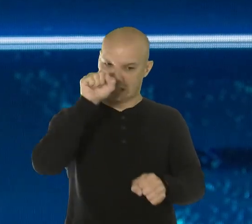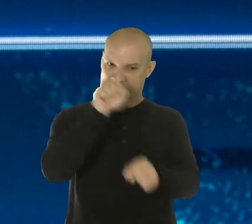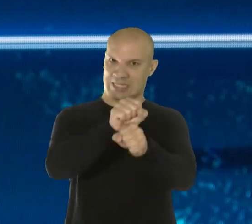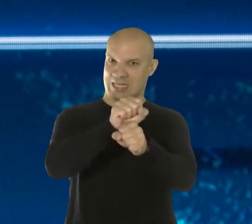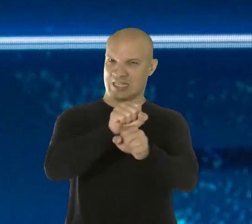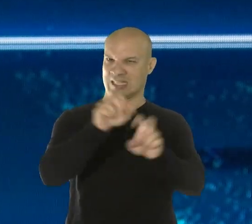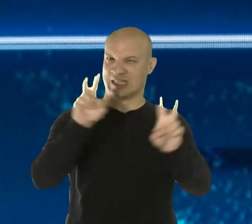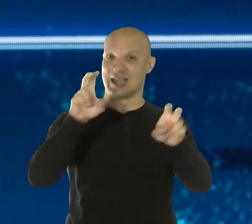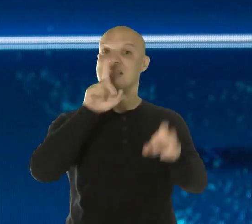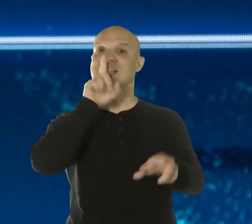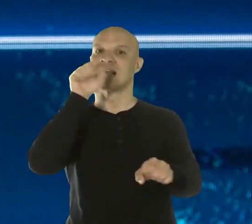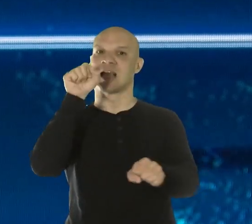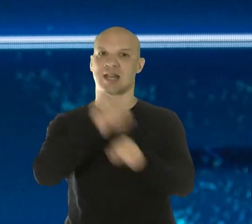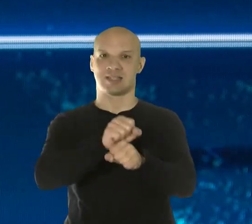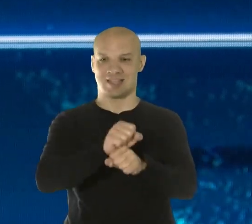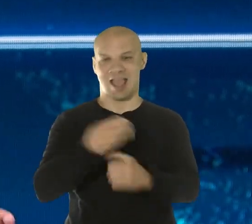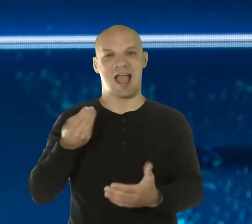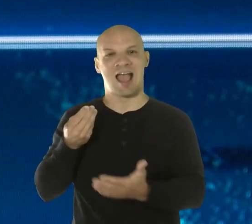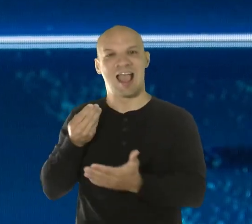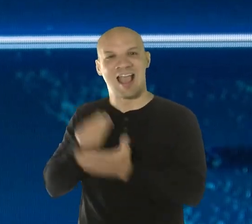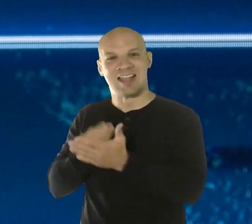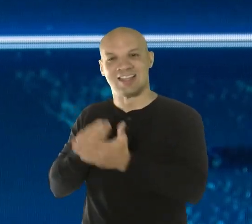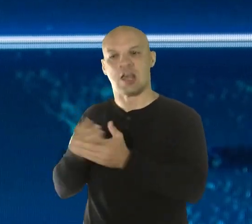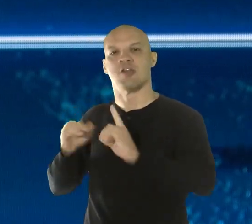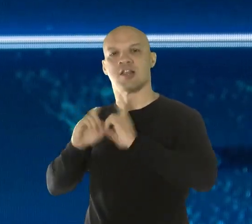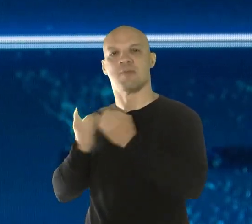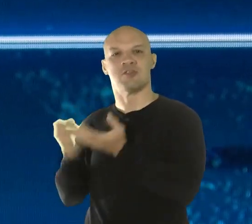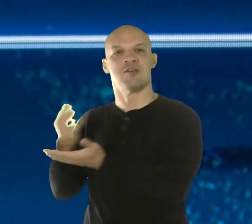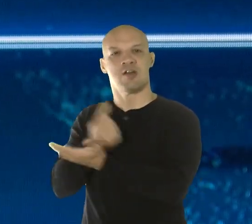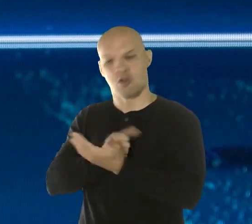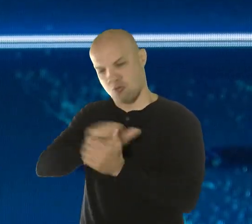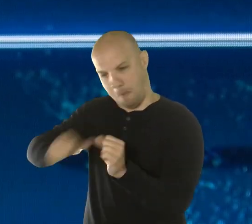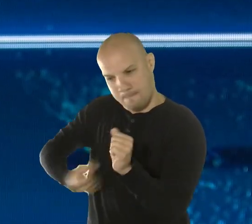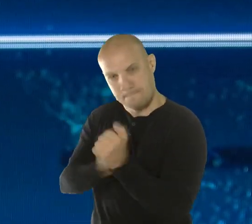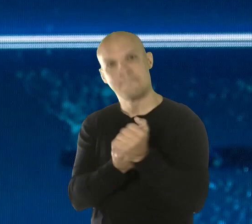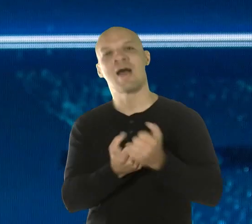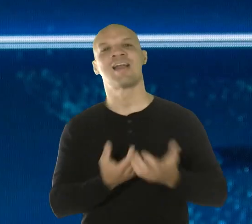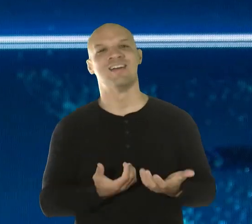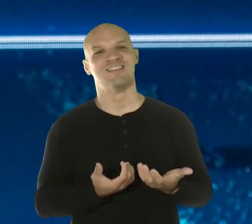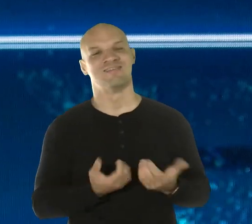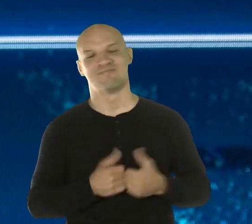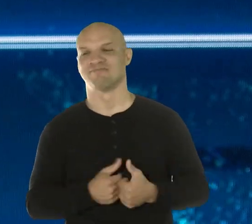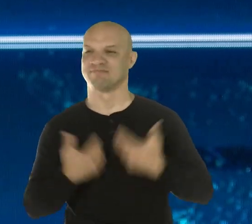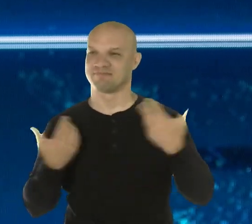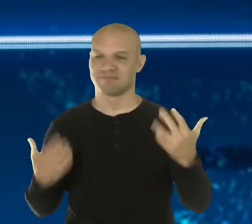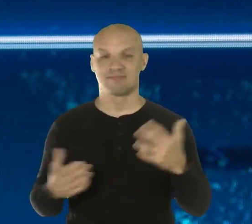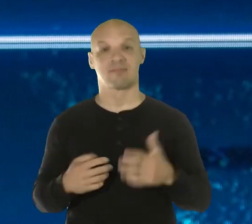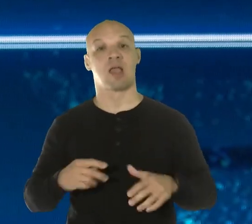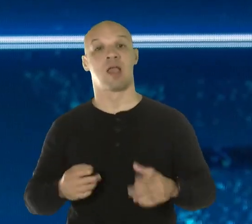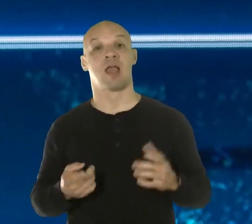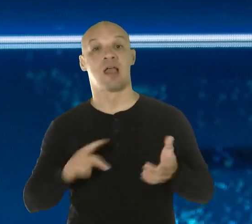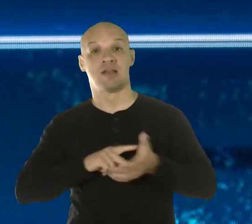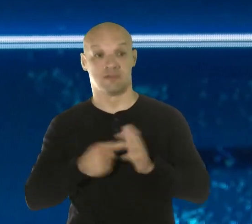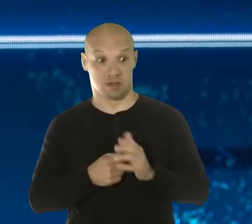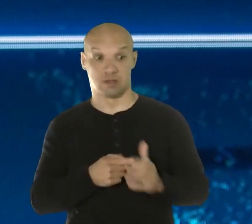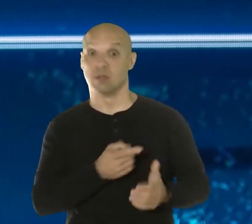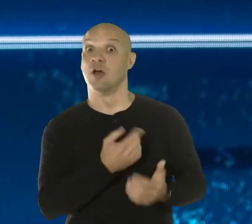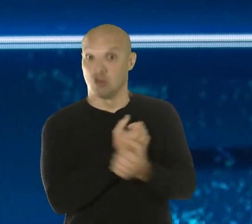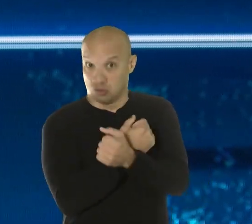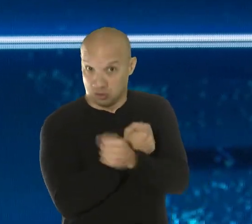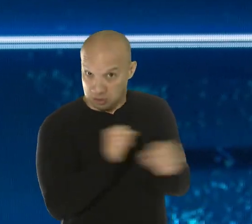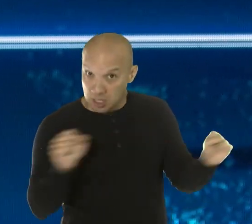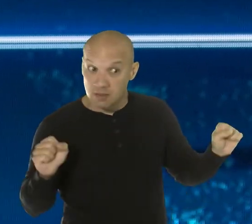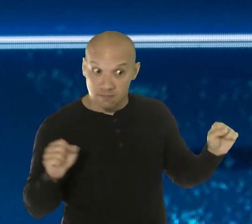manera equivalente, el Fondo General del Departamento del Tesoro de los Estados Unidos. ¿Qué ocurre? Son muy seguros, son de los